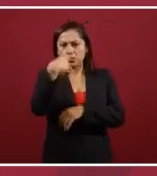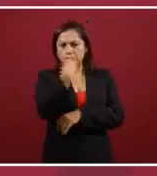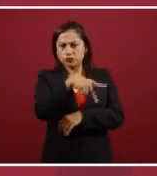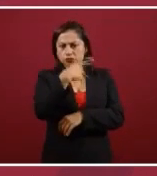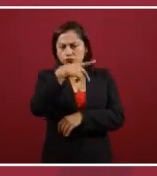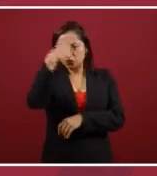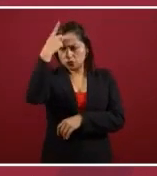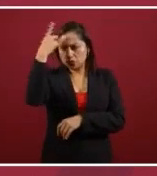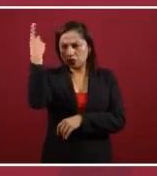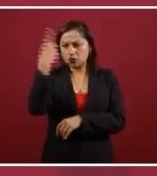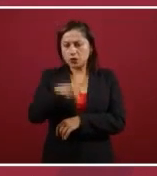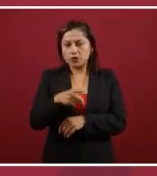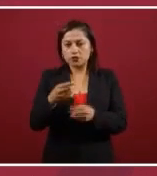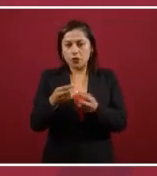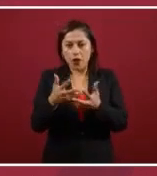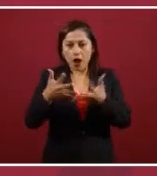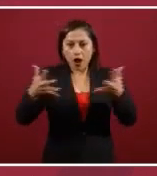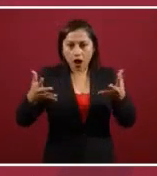la fortuna